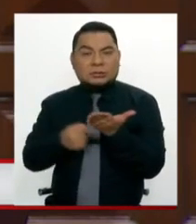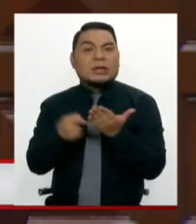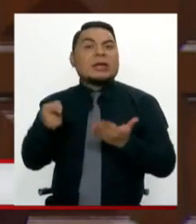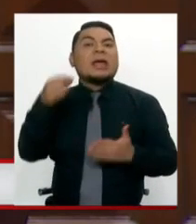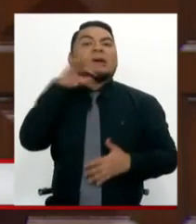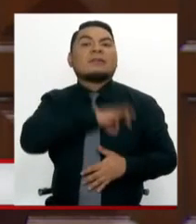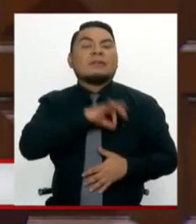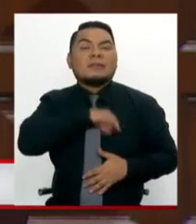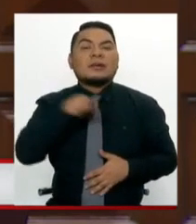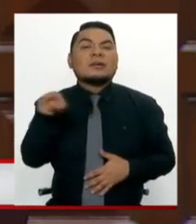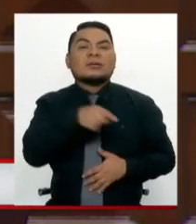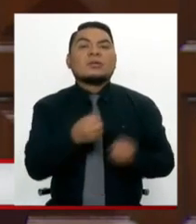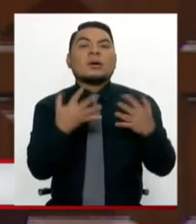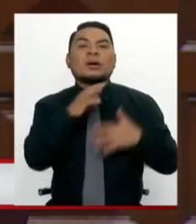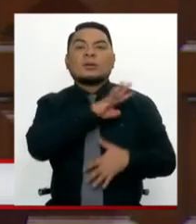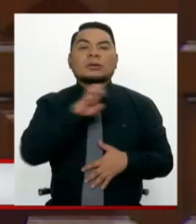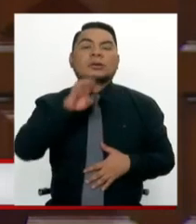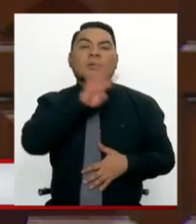beneficio de